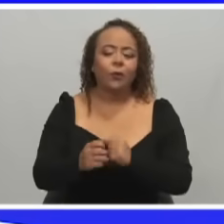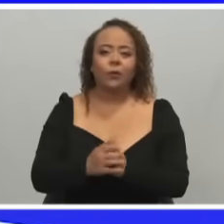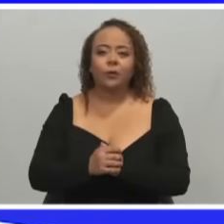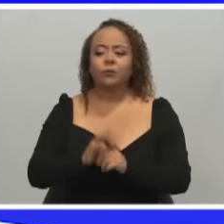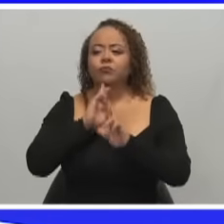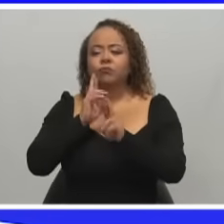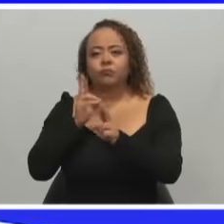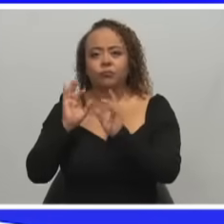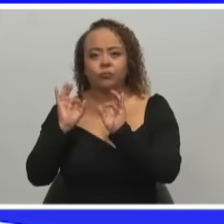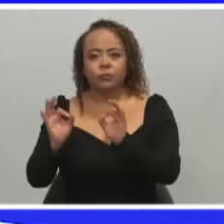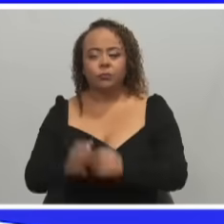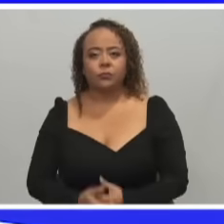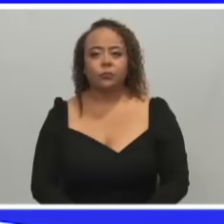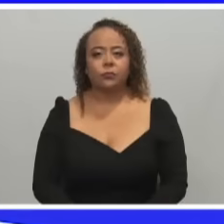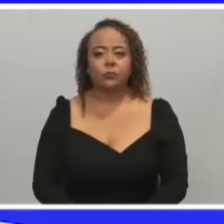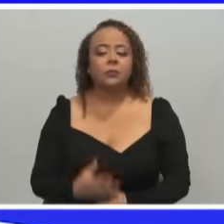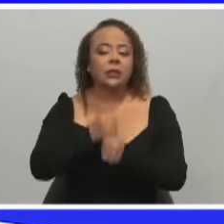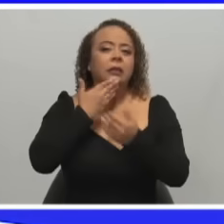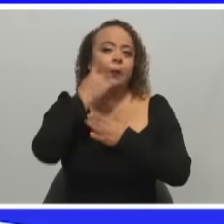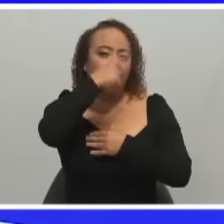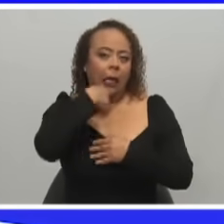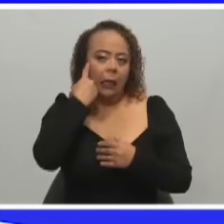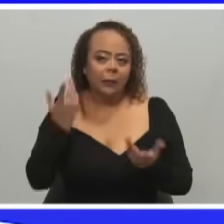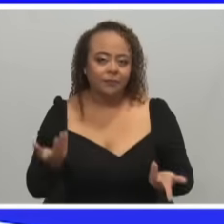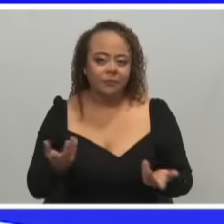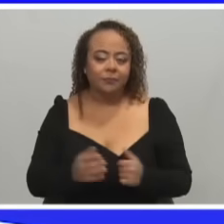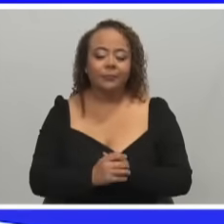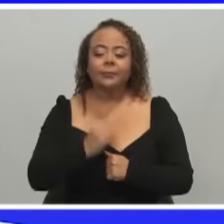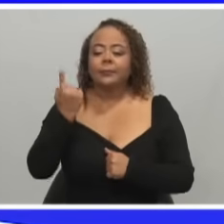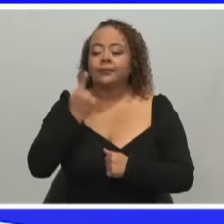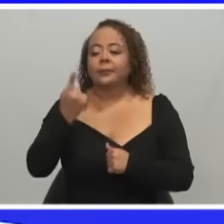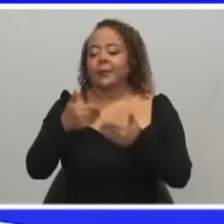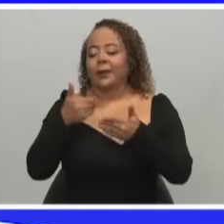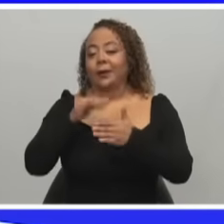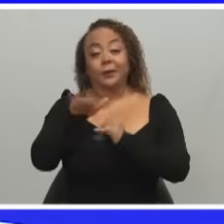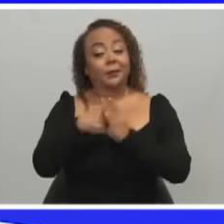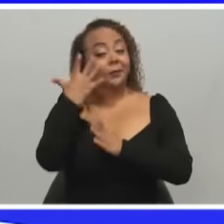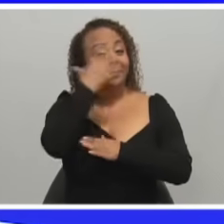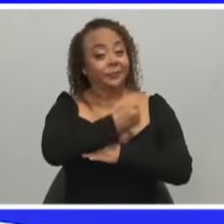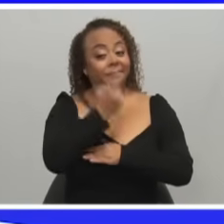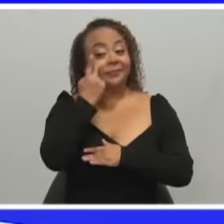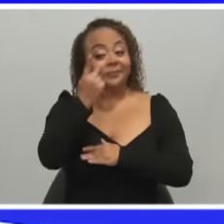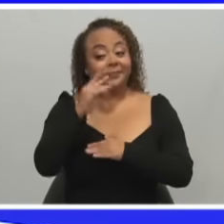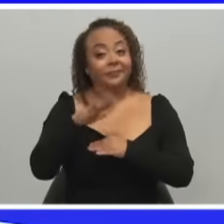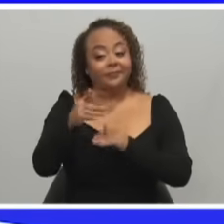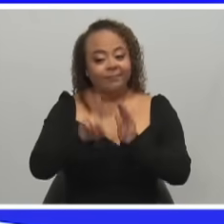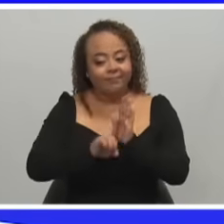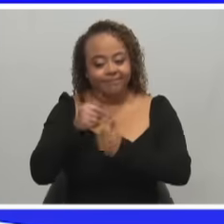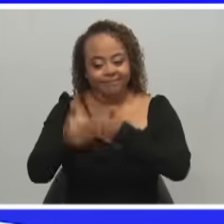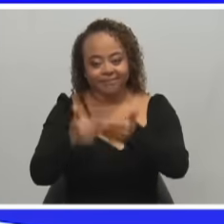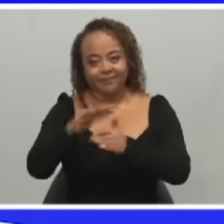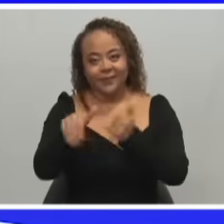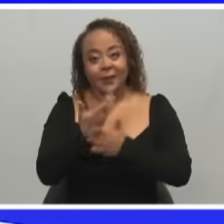contesta bien hace buena cara siempre unos previos todo muy bonito verdad vamos a ver cuándo se vaya desarrollando todo